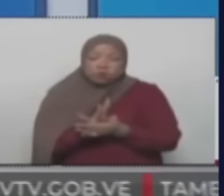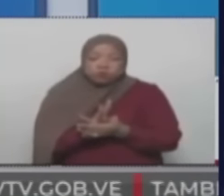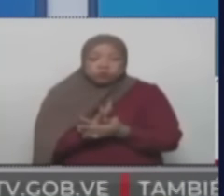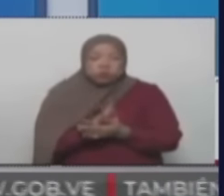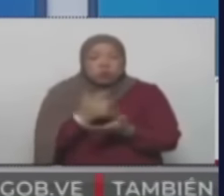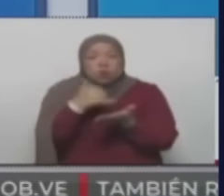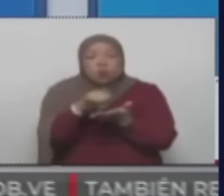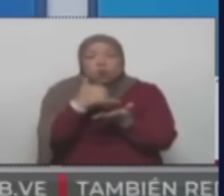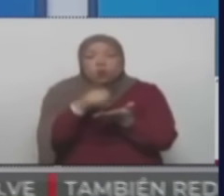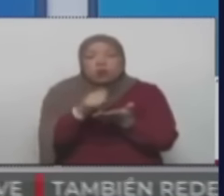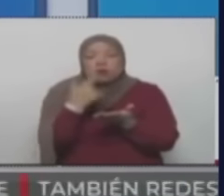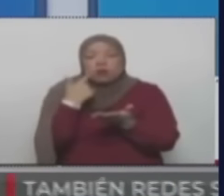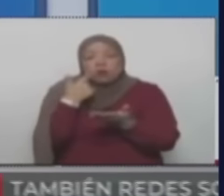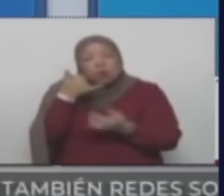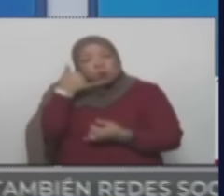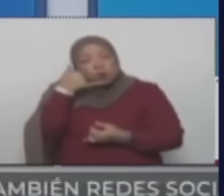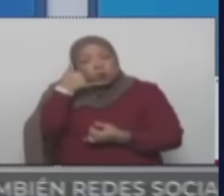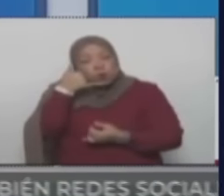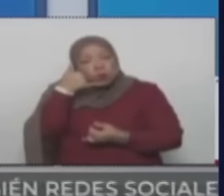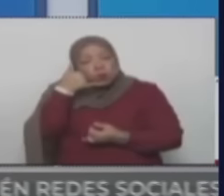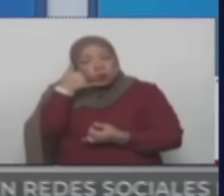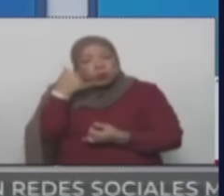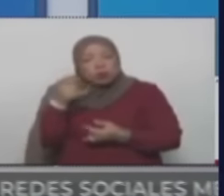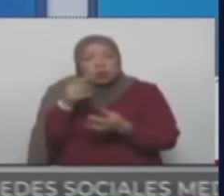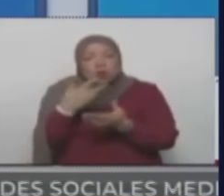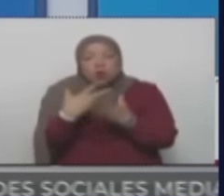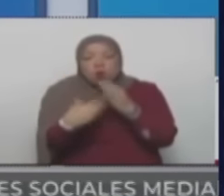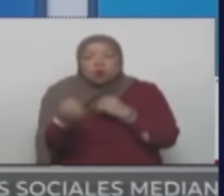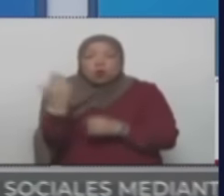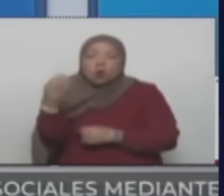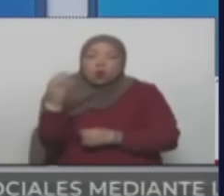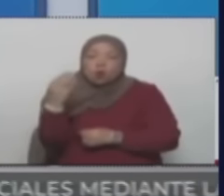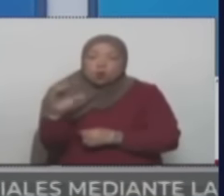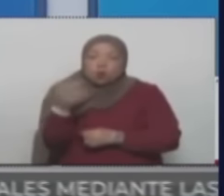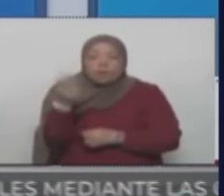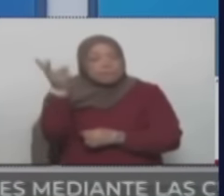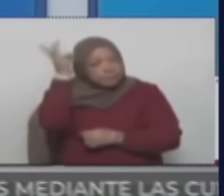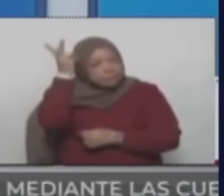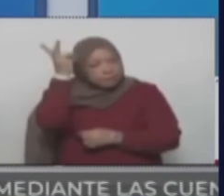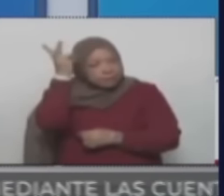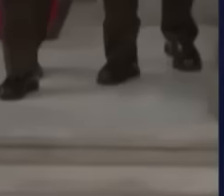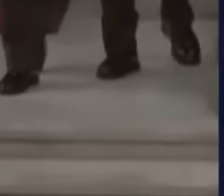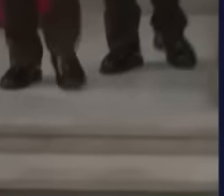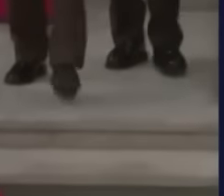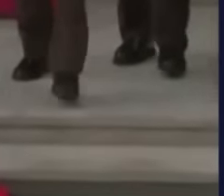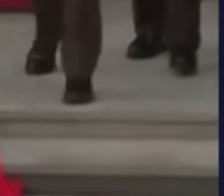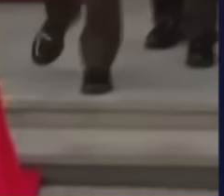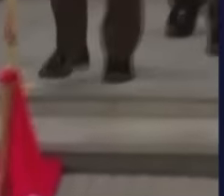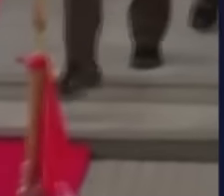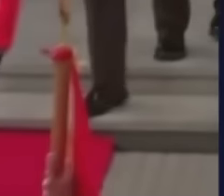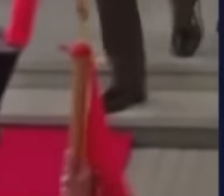nos robustece un poco ante este tipo de situaciones. Además de esto, bueno, torturas físicas, descargas eléctricas,